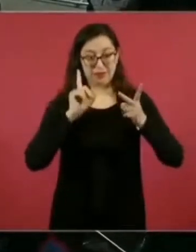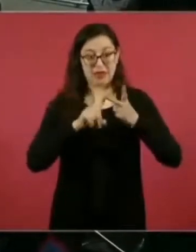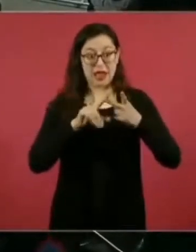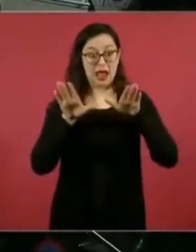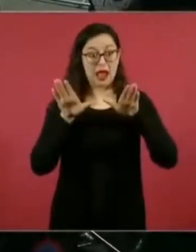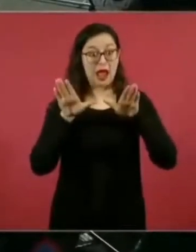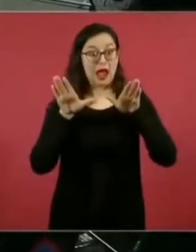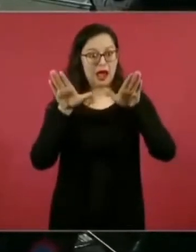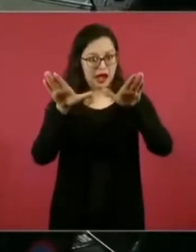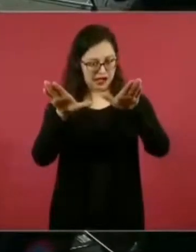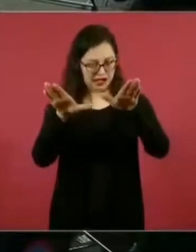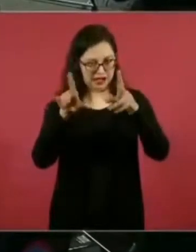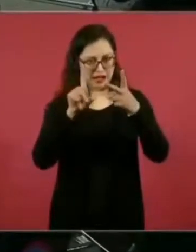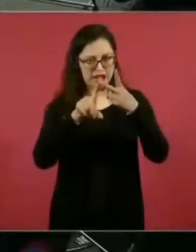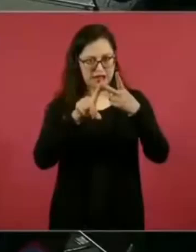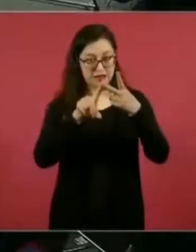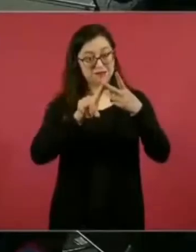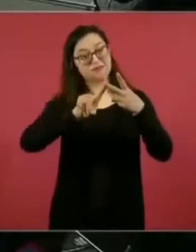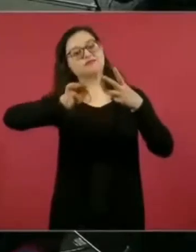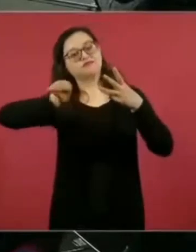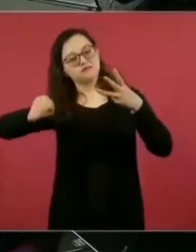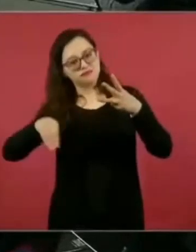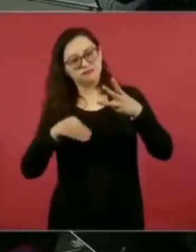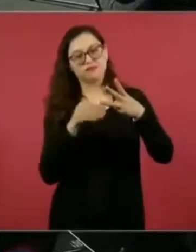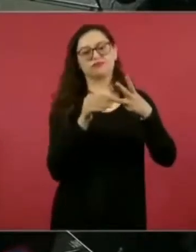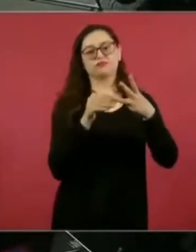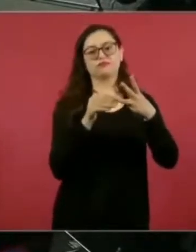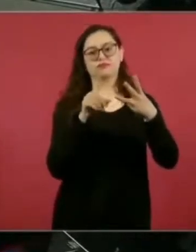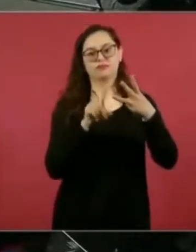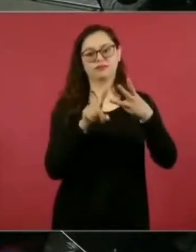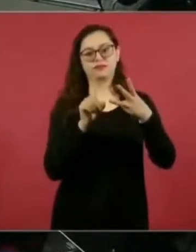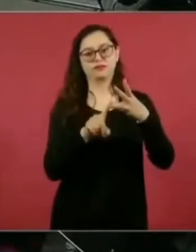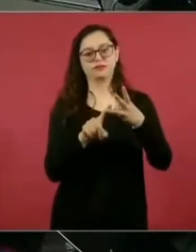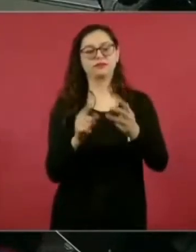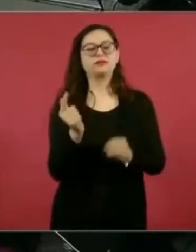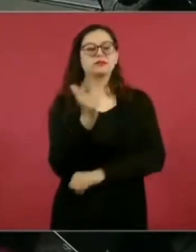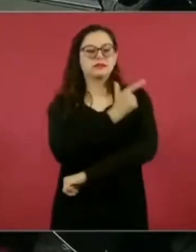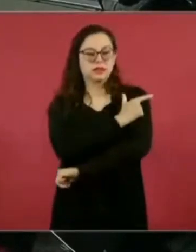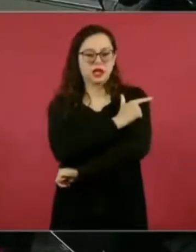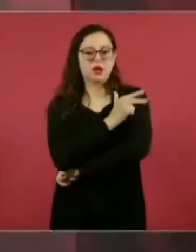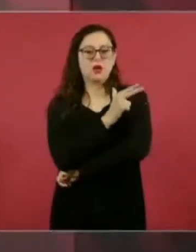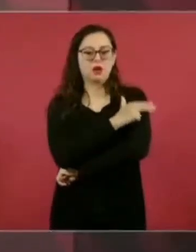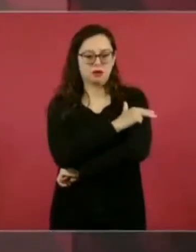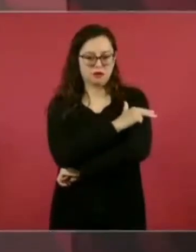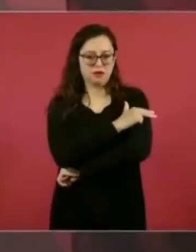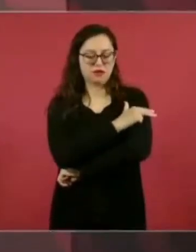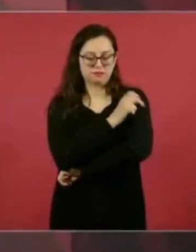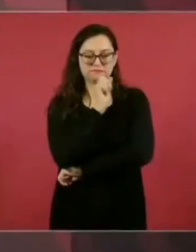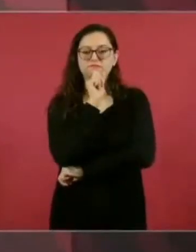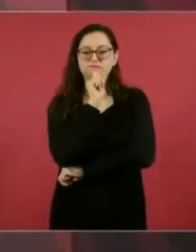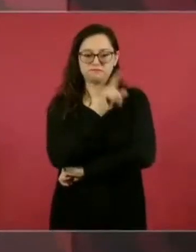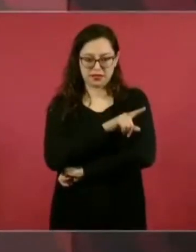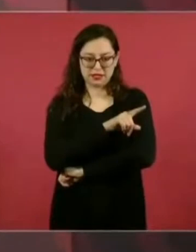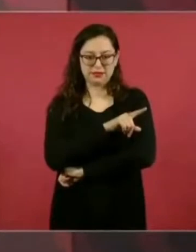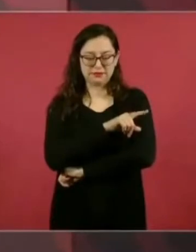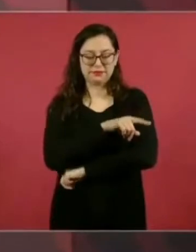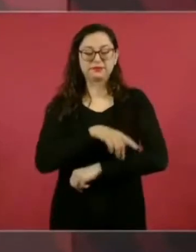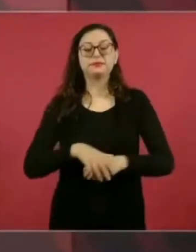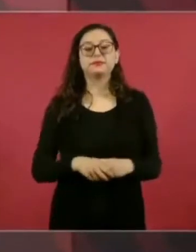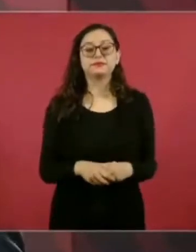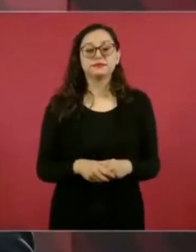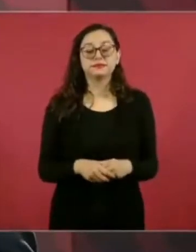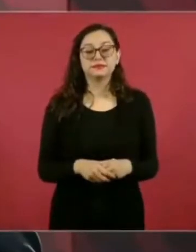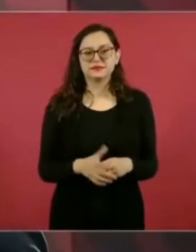Aérea, ahora va a depender de la Secretaría de la Defensa la Guardia Nacional, porque